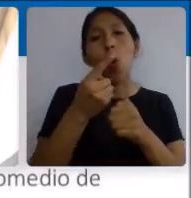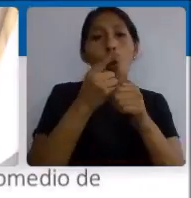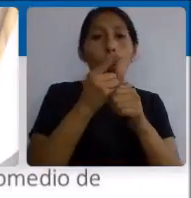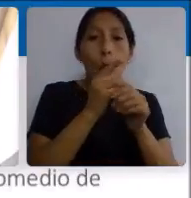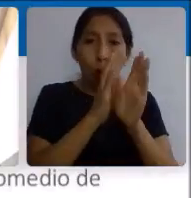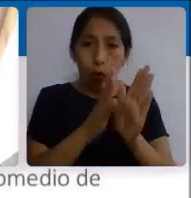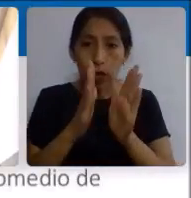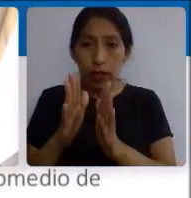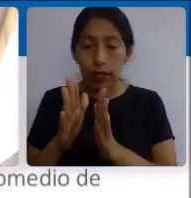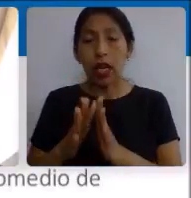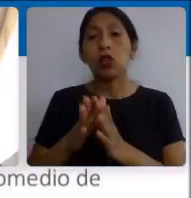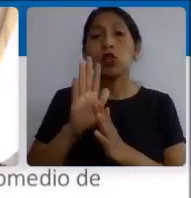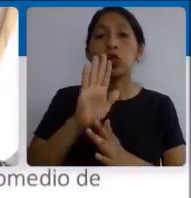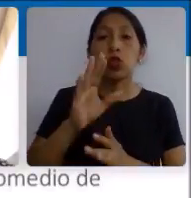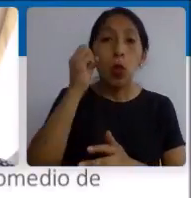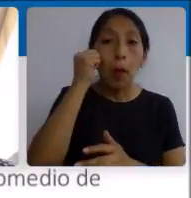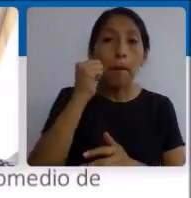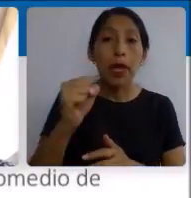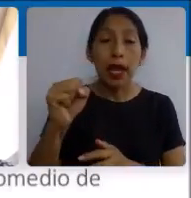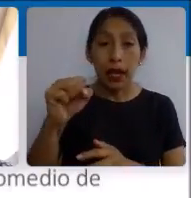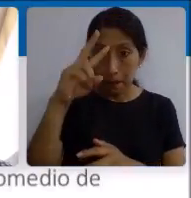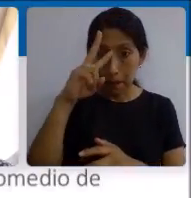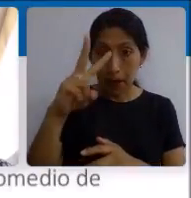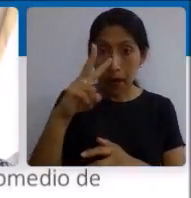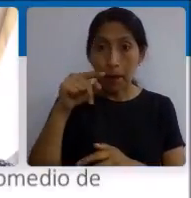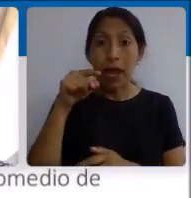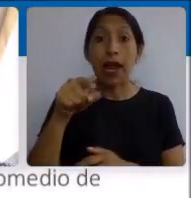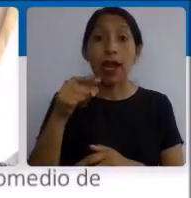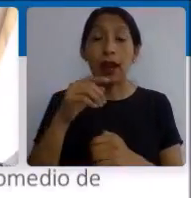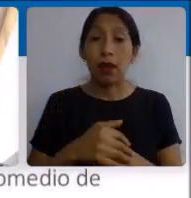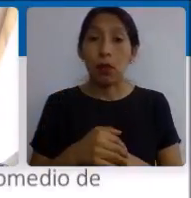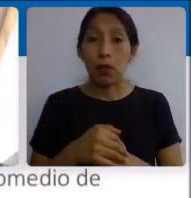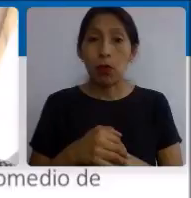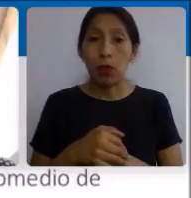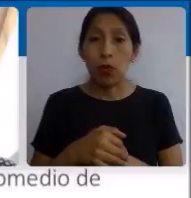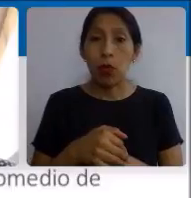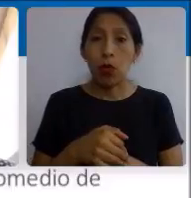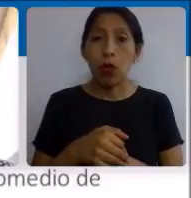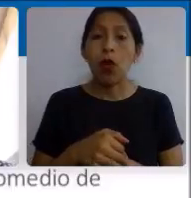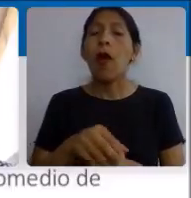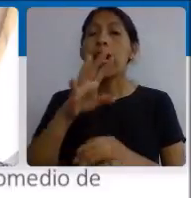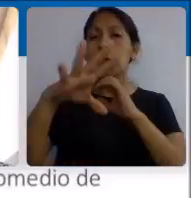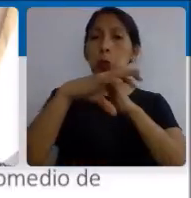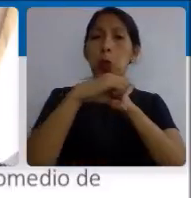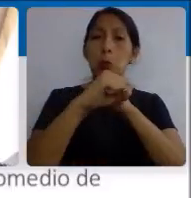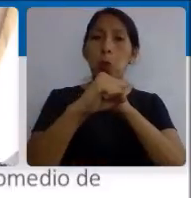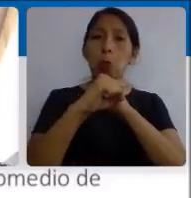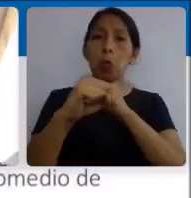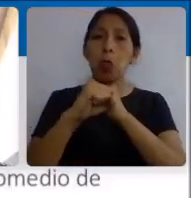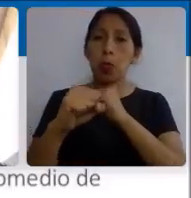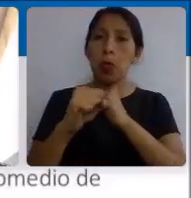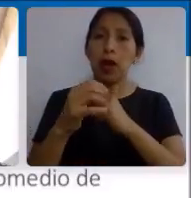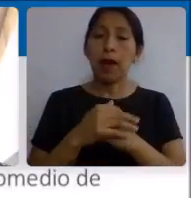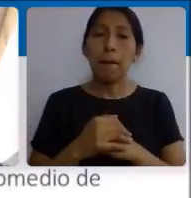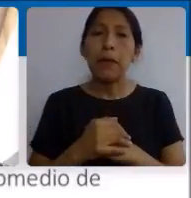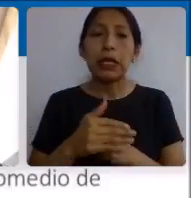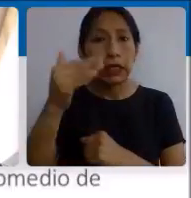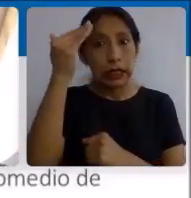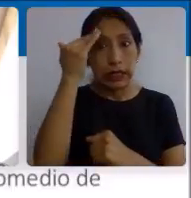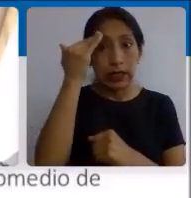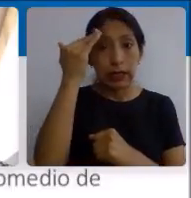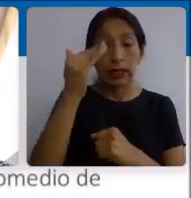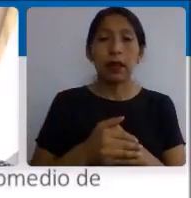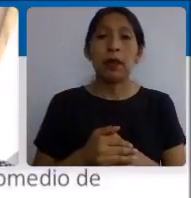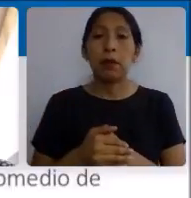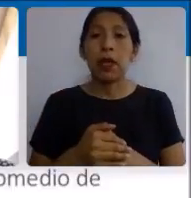al Perú, ¿no? Esto lo deben de tener en cuenta para cualquier tema de campaña, para poder saber en qué momento